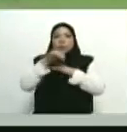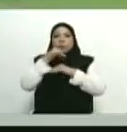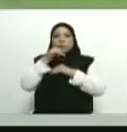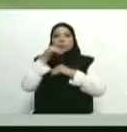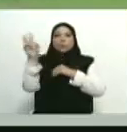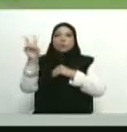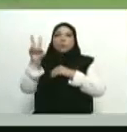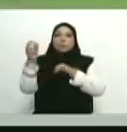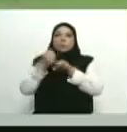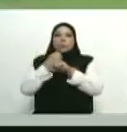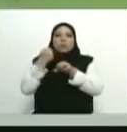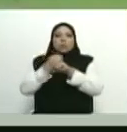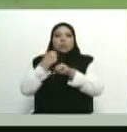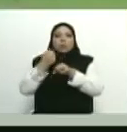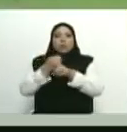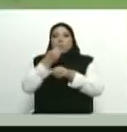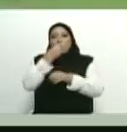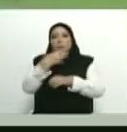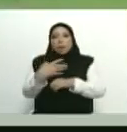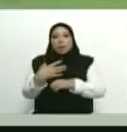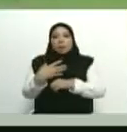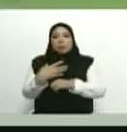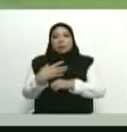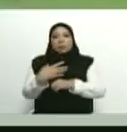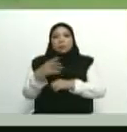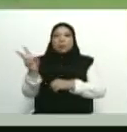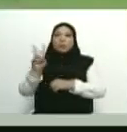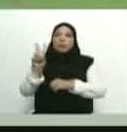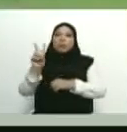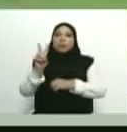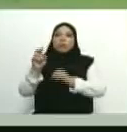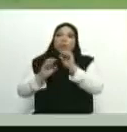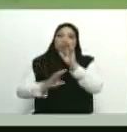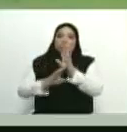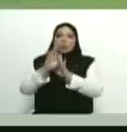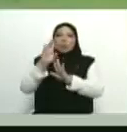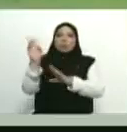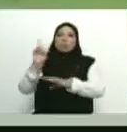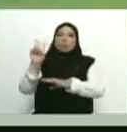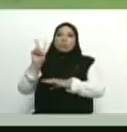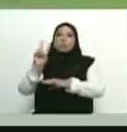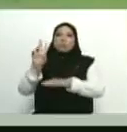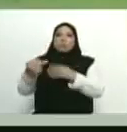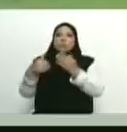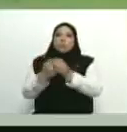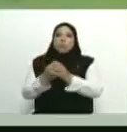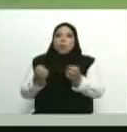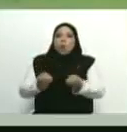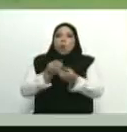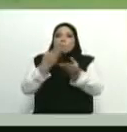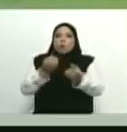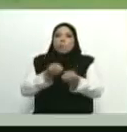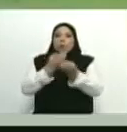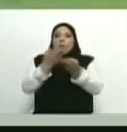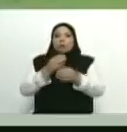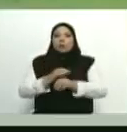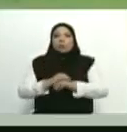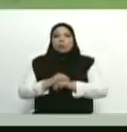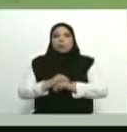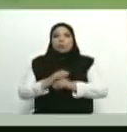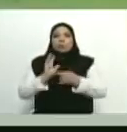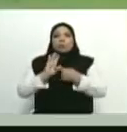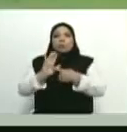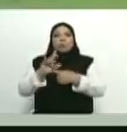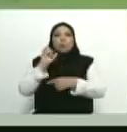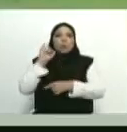Venezuela que trabaja, la Venezuela optimista, la Venezuela que crece, la Venezuela que va prosperando. Estamos mostrando